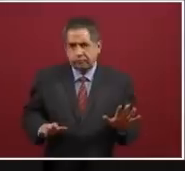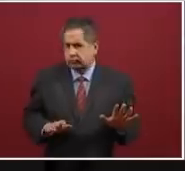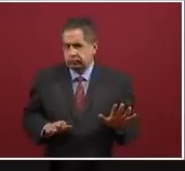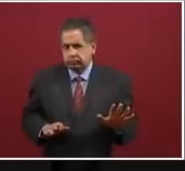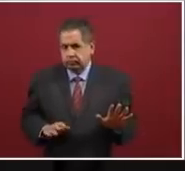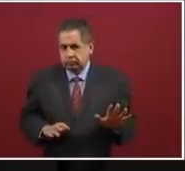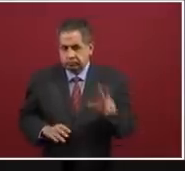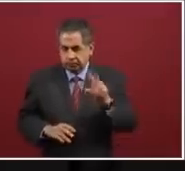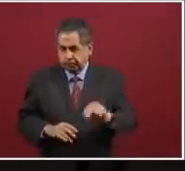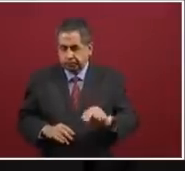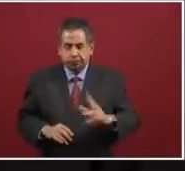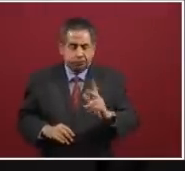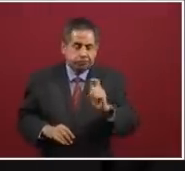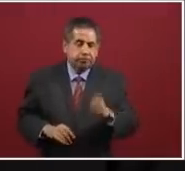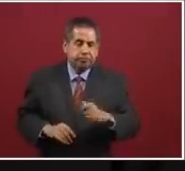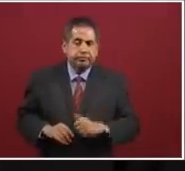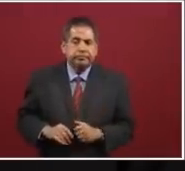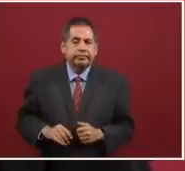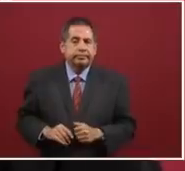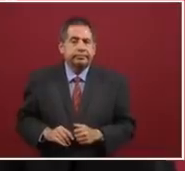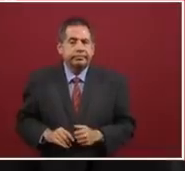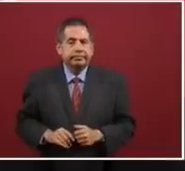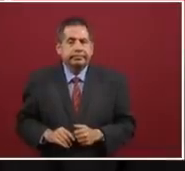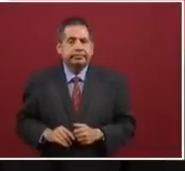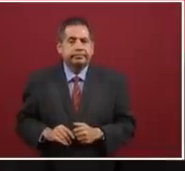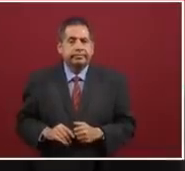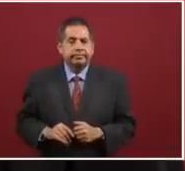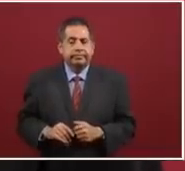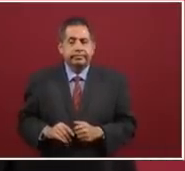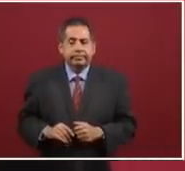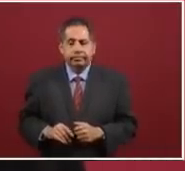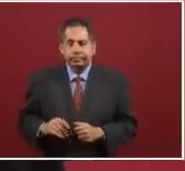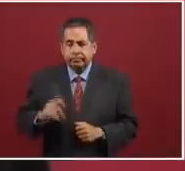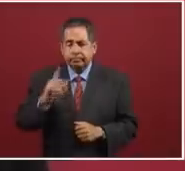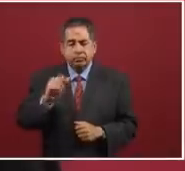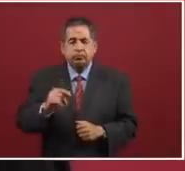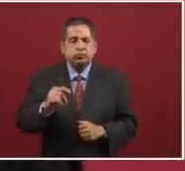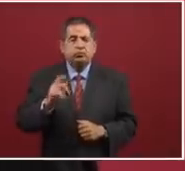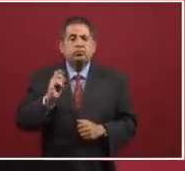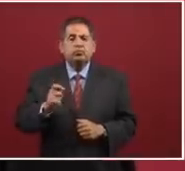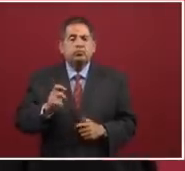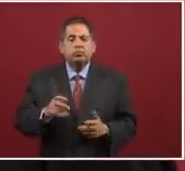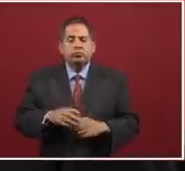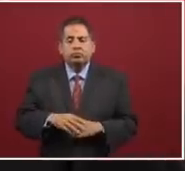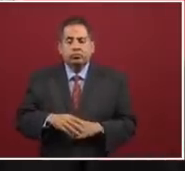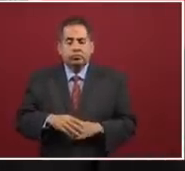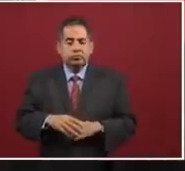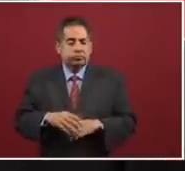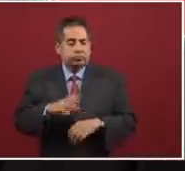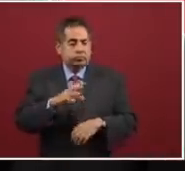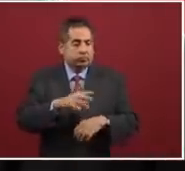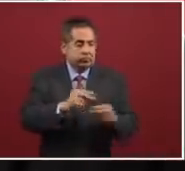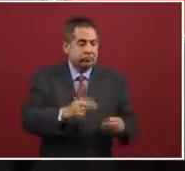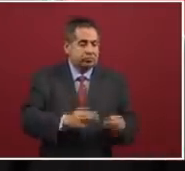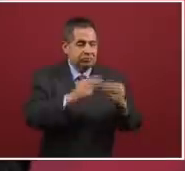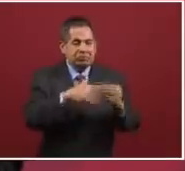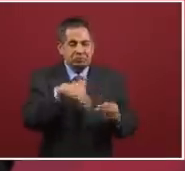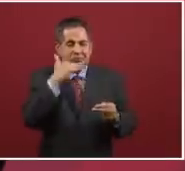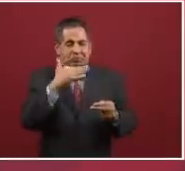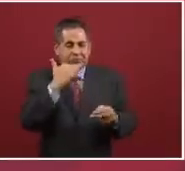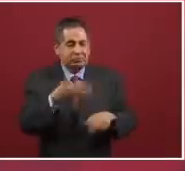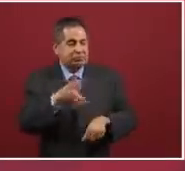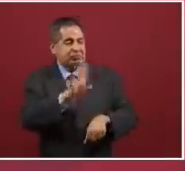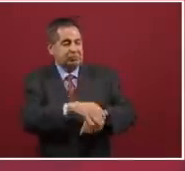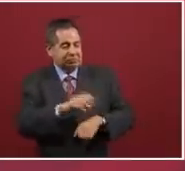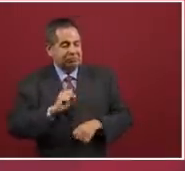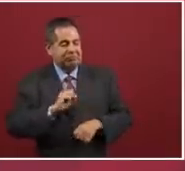y que no se van a autorizar negocios ilícitos desde